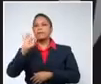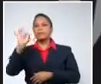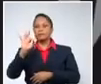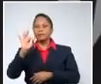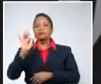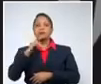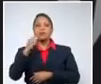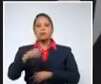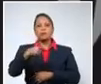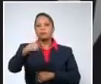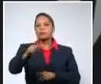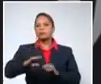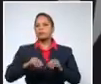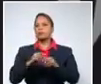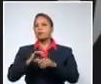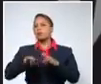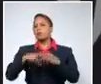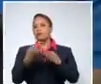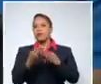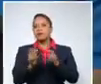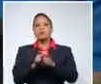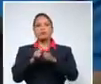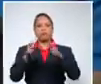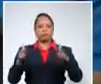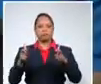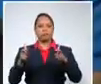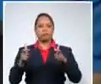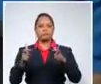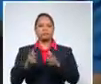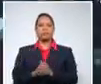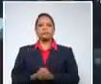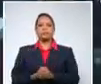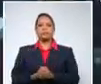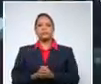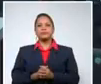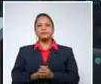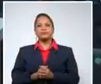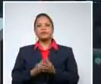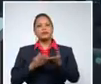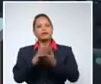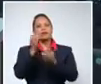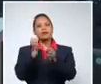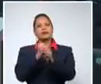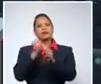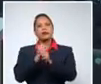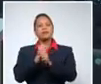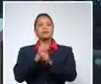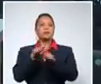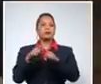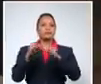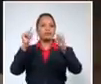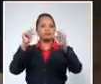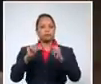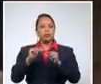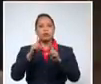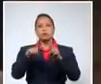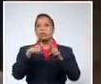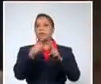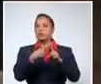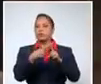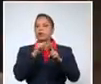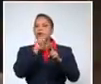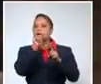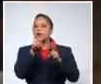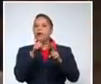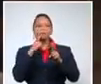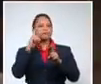se incrementará con nuevos espacios. Paulatinamente se ha ido reduciendo además el número de casos positivos en los cuales no se determina la